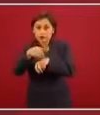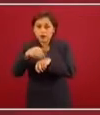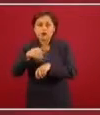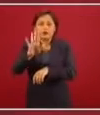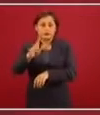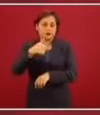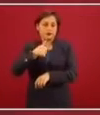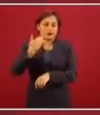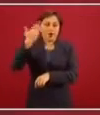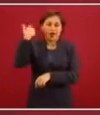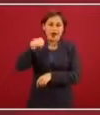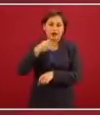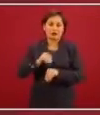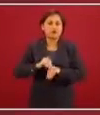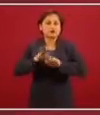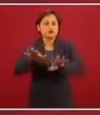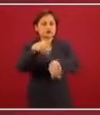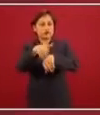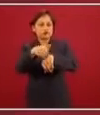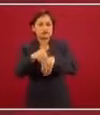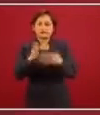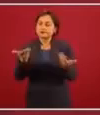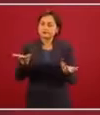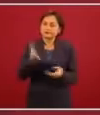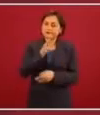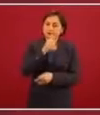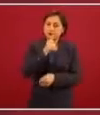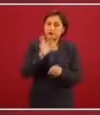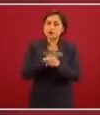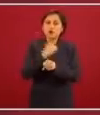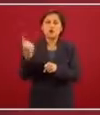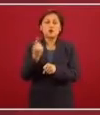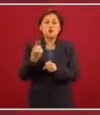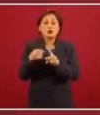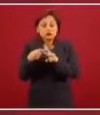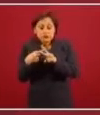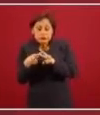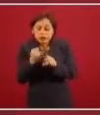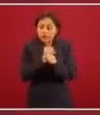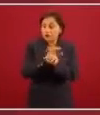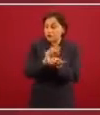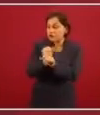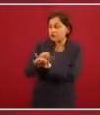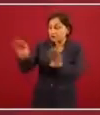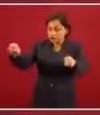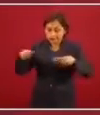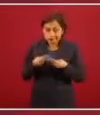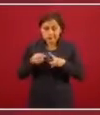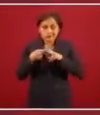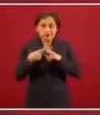darles números todavía, es porque la estimación se hace utilizando distintos elementos de información. En